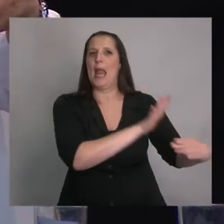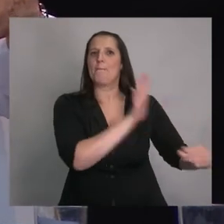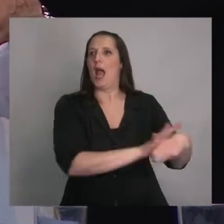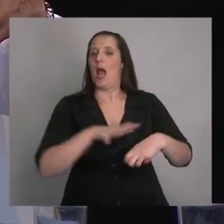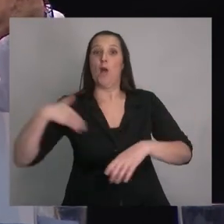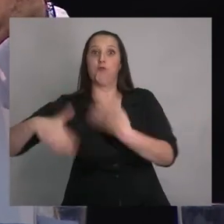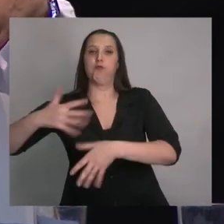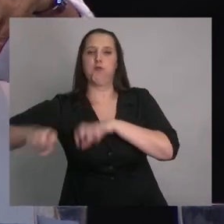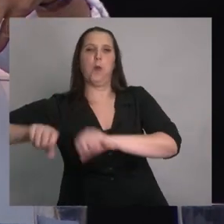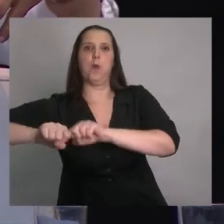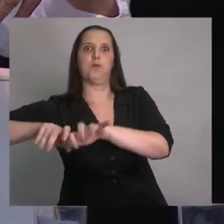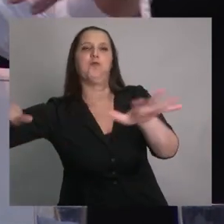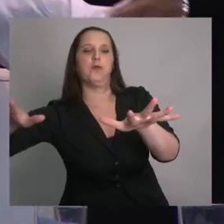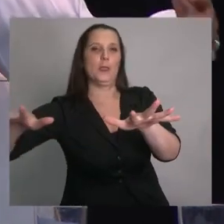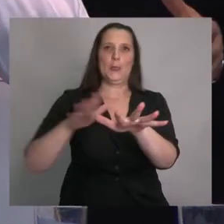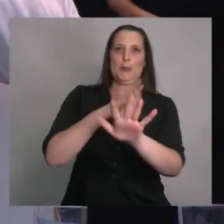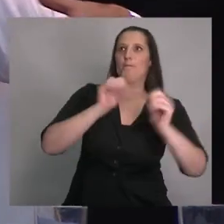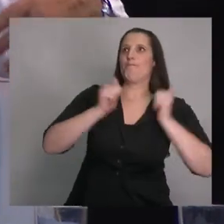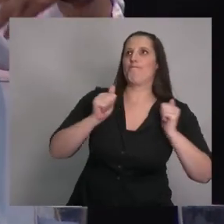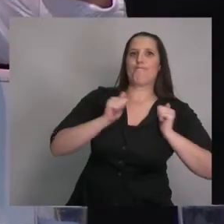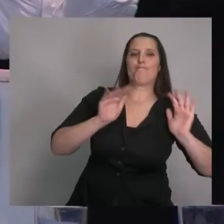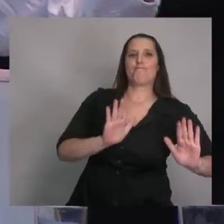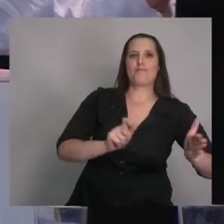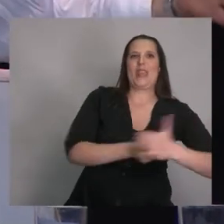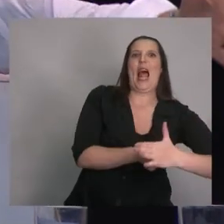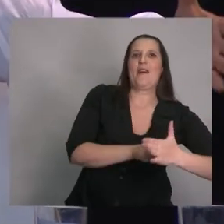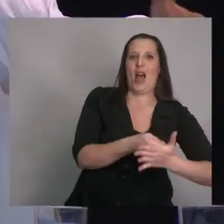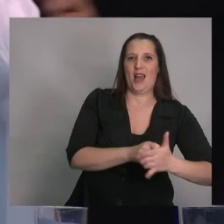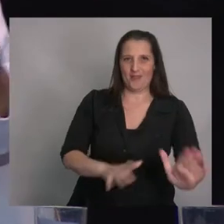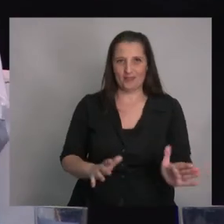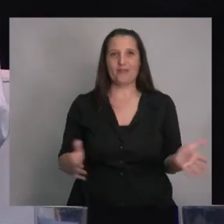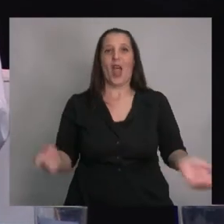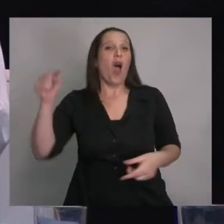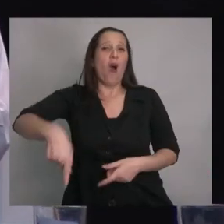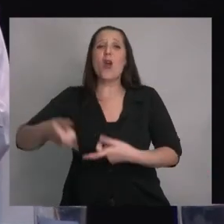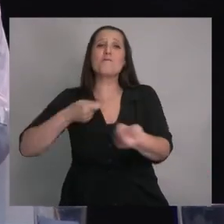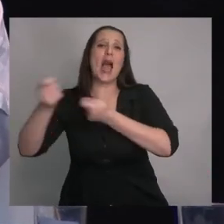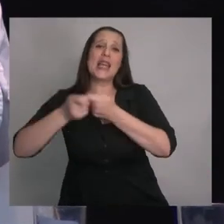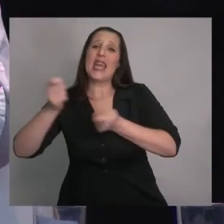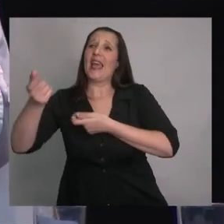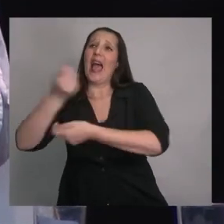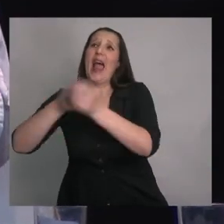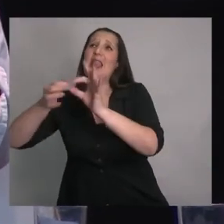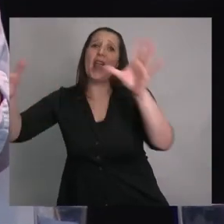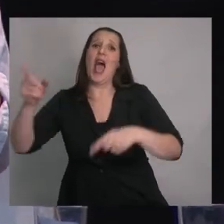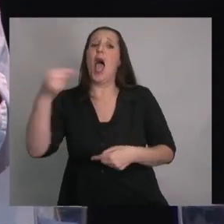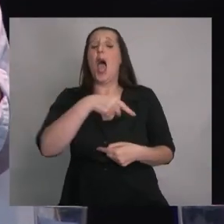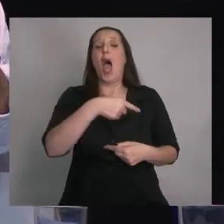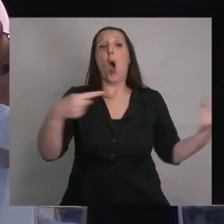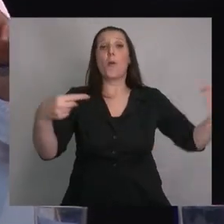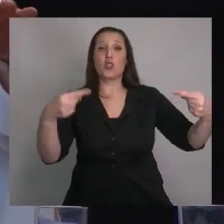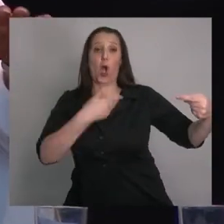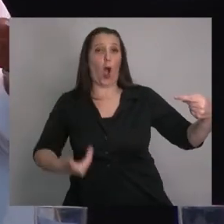se la da hoy está en manos digamos de los liberales no en manos de la oposición armada